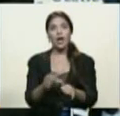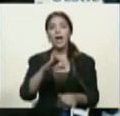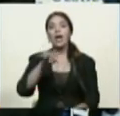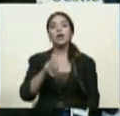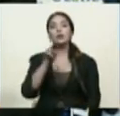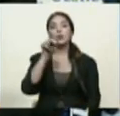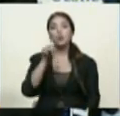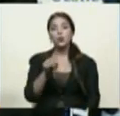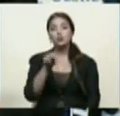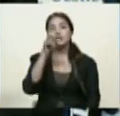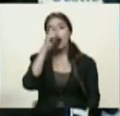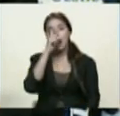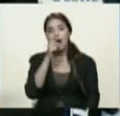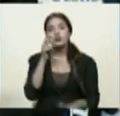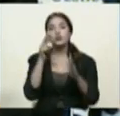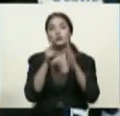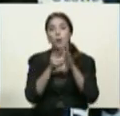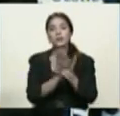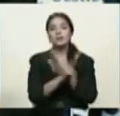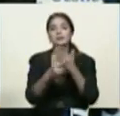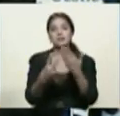año 2017